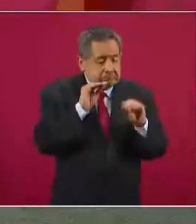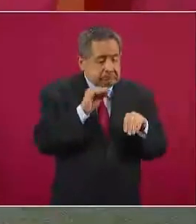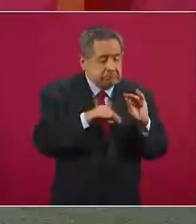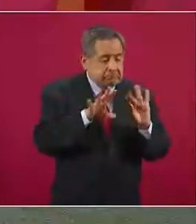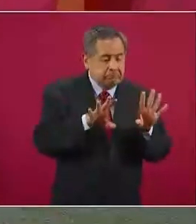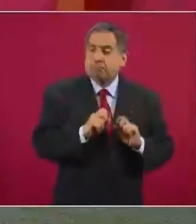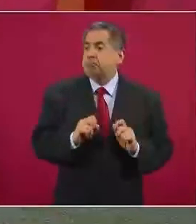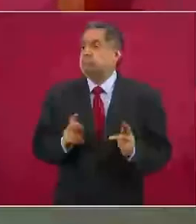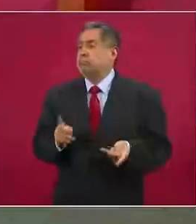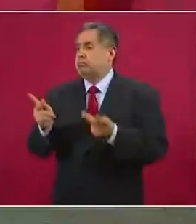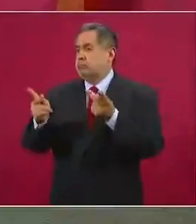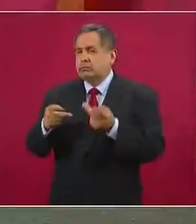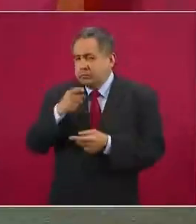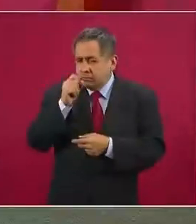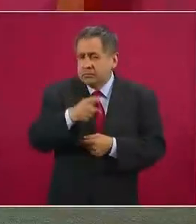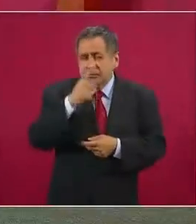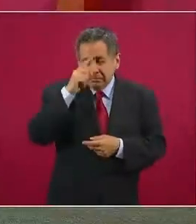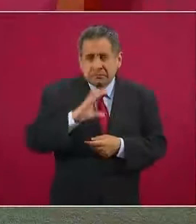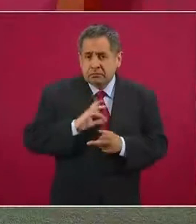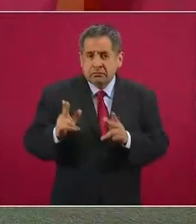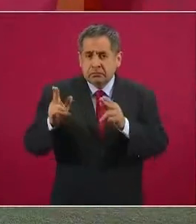incluso para el cáncer de niños.